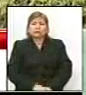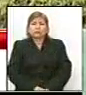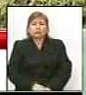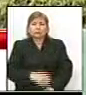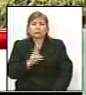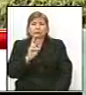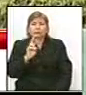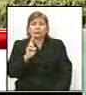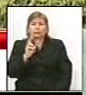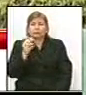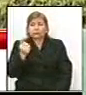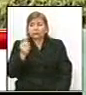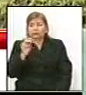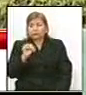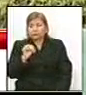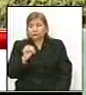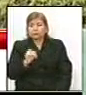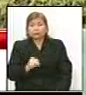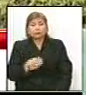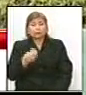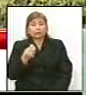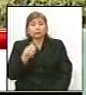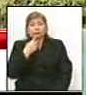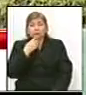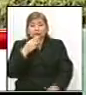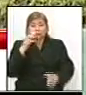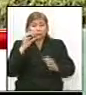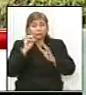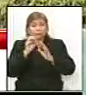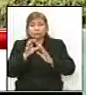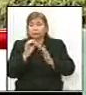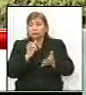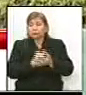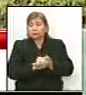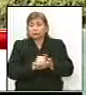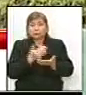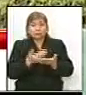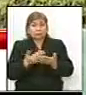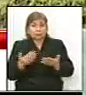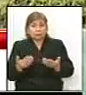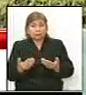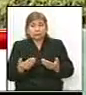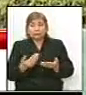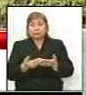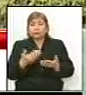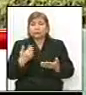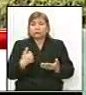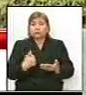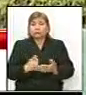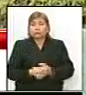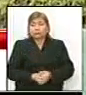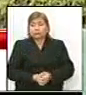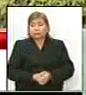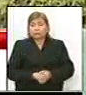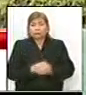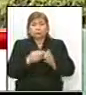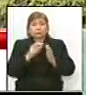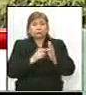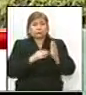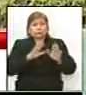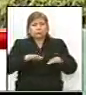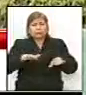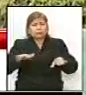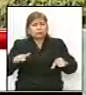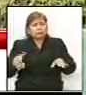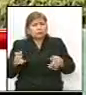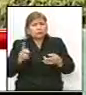BRAE? Porque hemos sido focalizados por el Ministerio de Vivienda por el alto índice de destrucción infantil. Pero